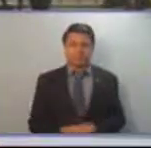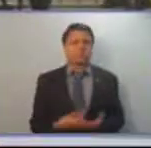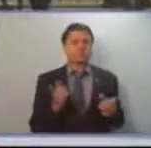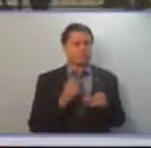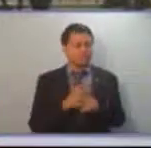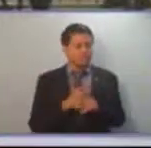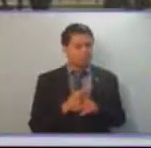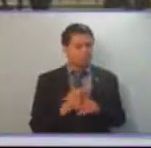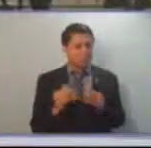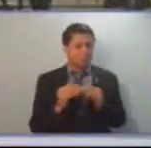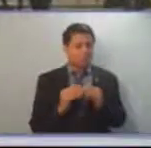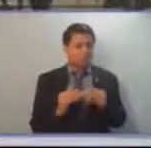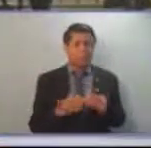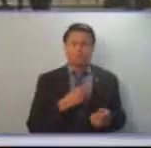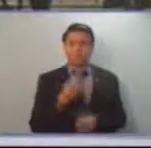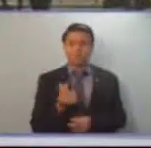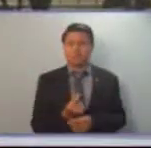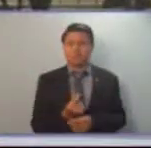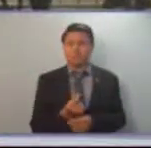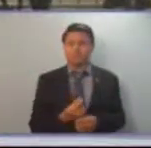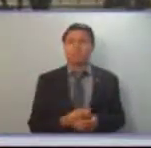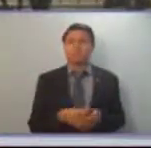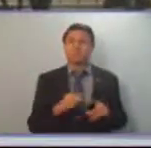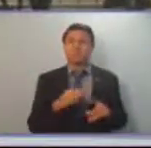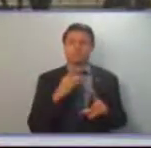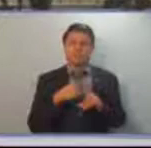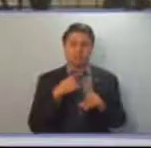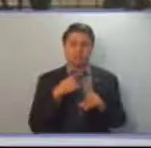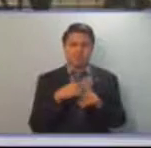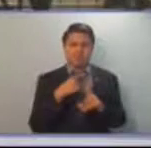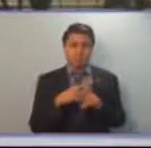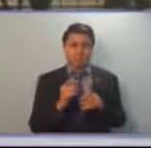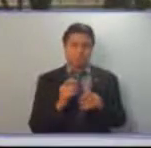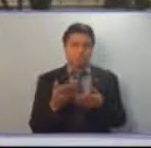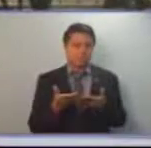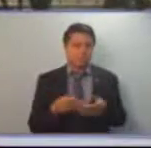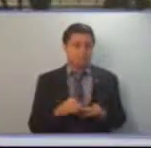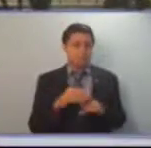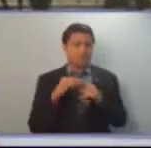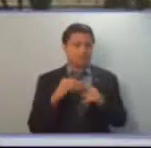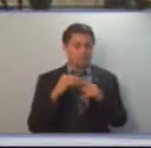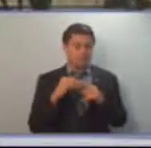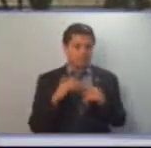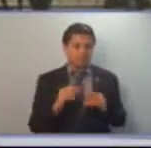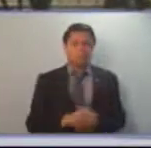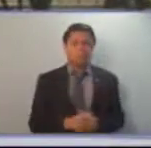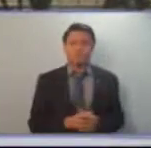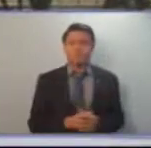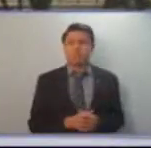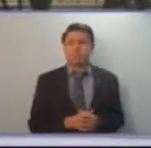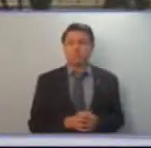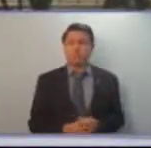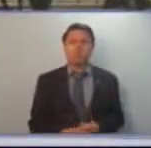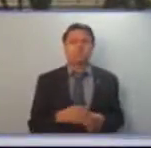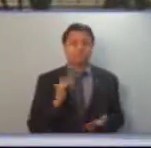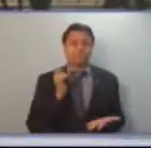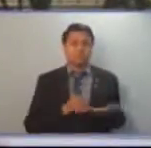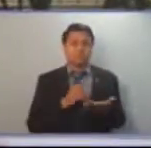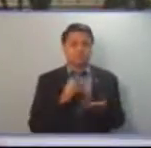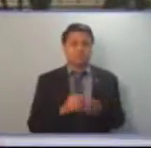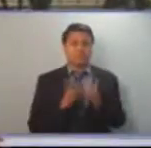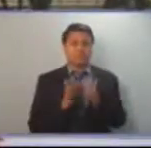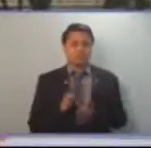tan sencillos ni positivos, que vienen especialmente de sentencias de la Sala